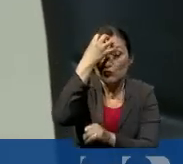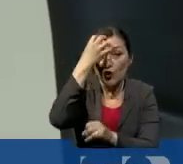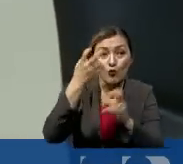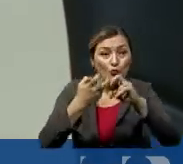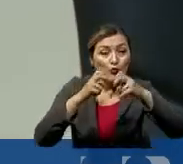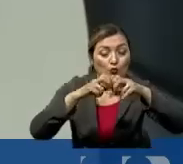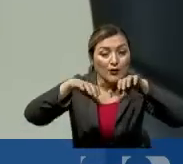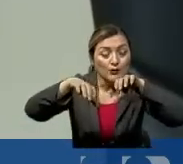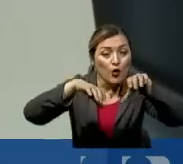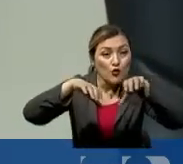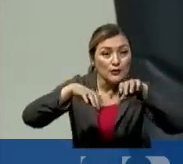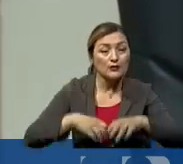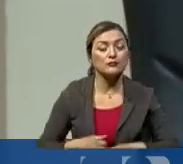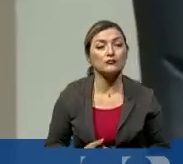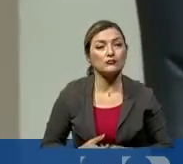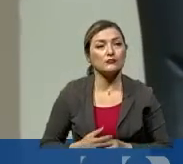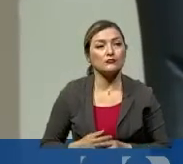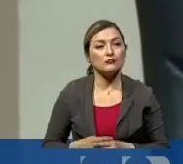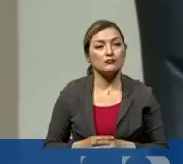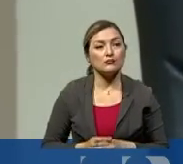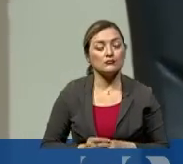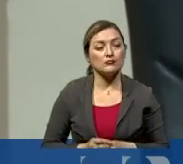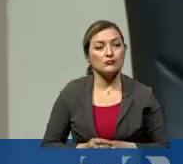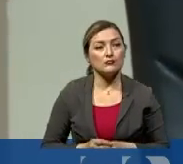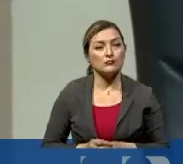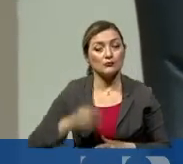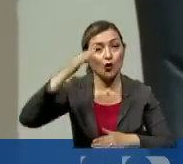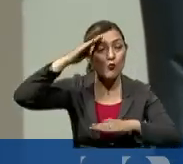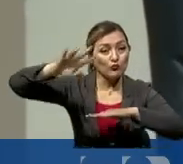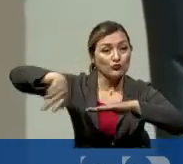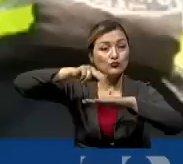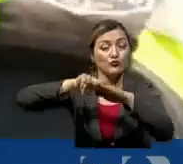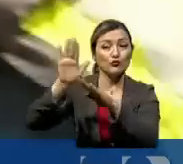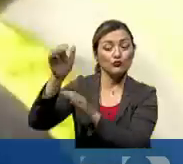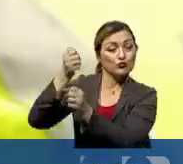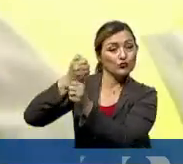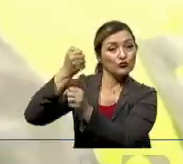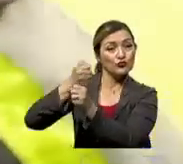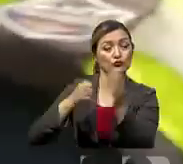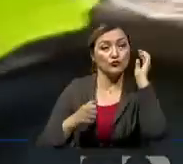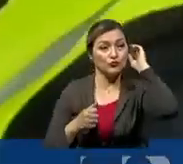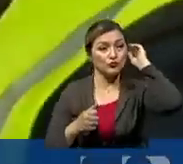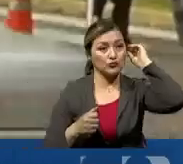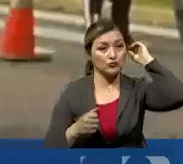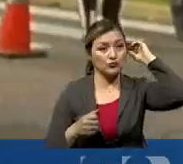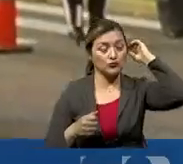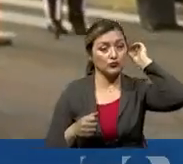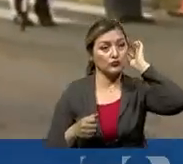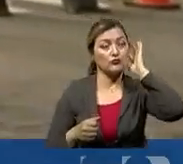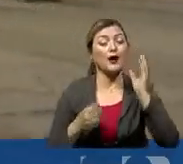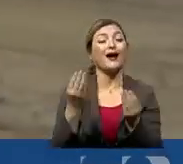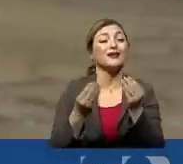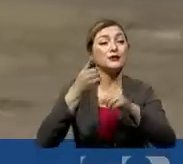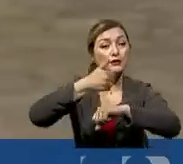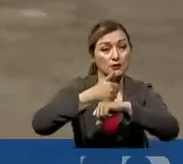se ha coordinado con los mismos, para que oportunamente Policía Nacional haga su trabajo. Según las autoridades, se realizará monitoreo